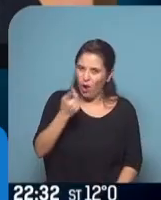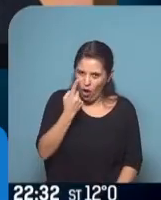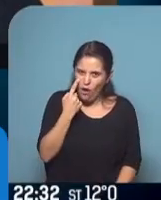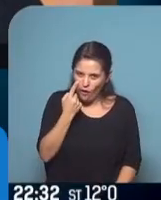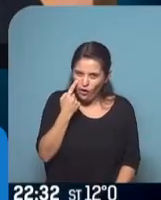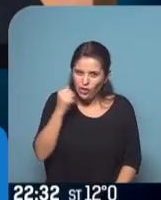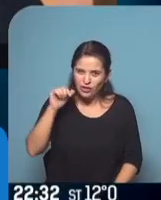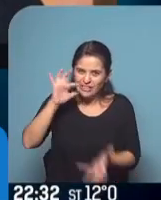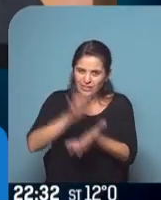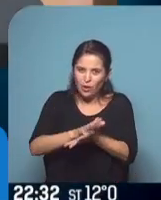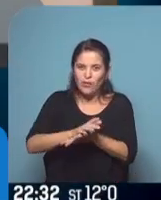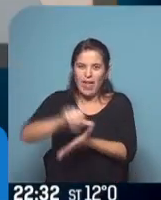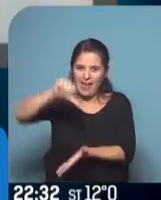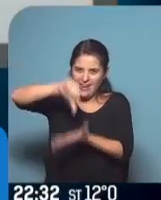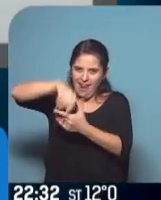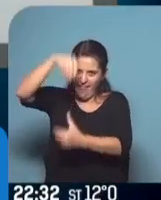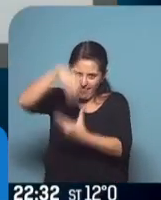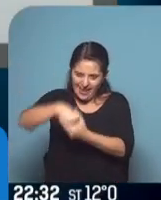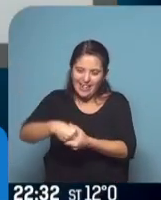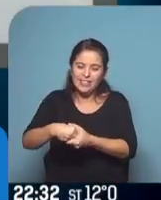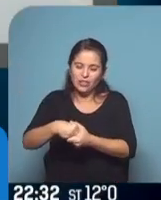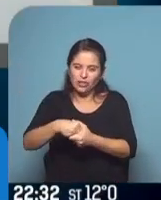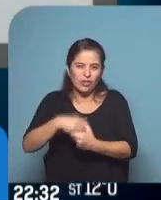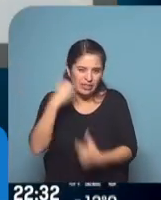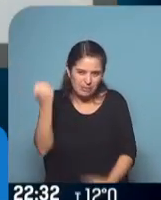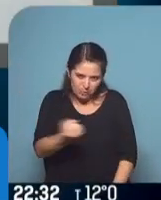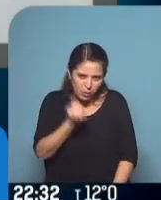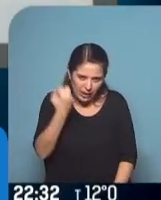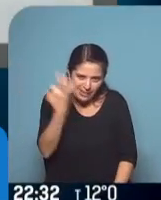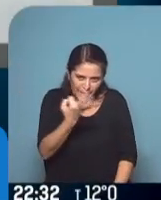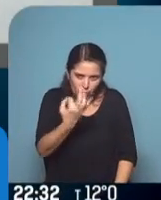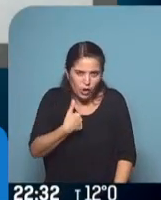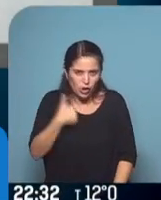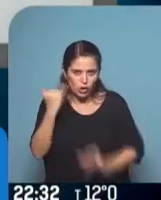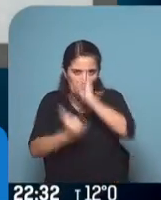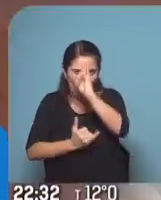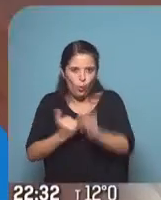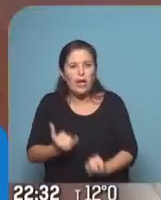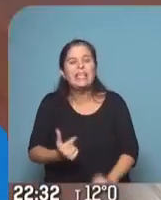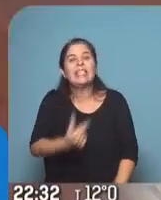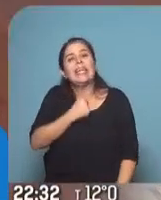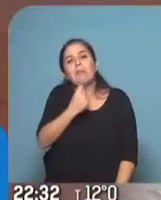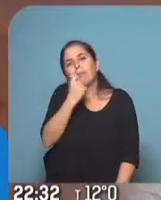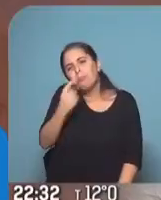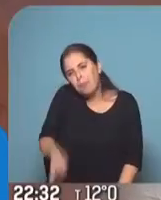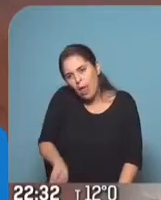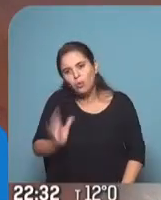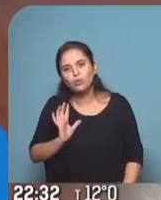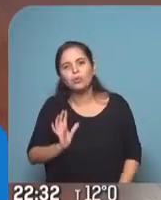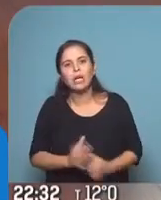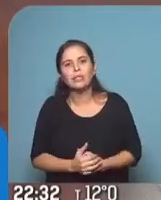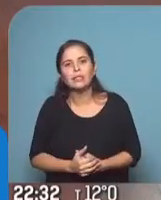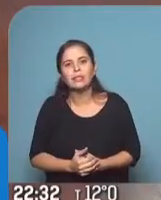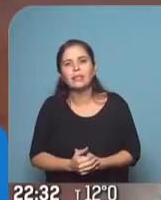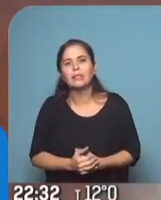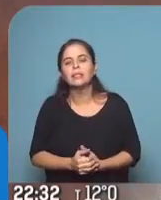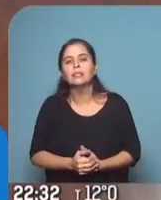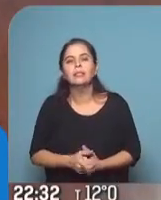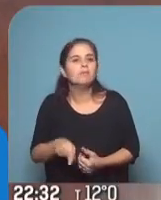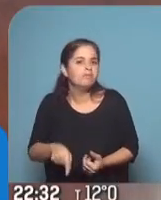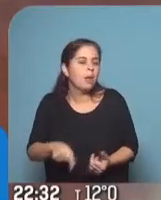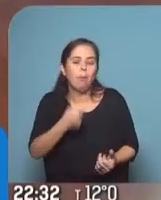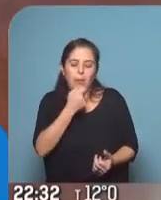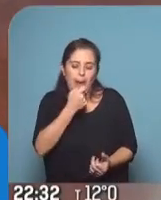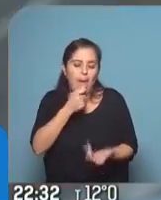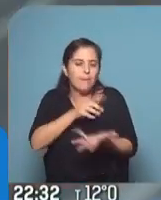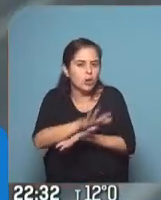Argentina, es bueno mencionarlo. Te quería preguntar, y descartando una solución militar, digamos,